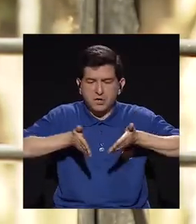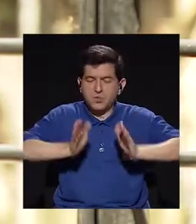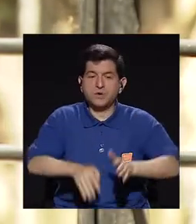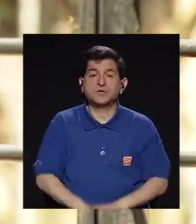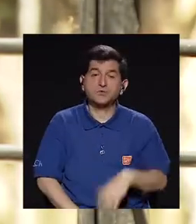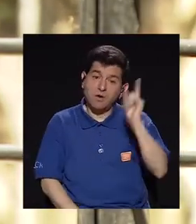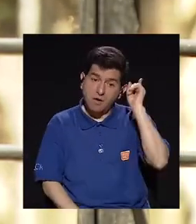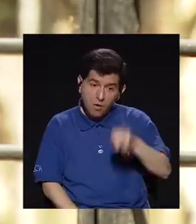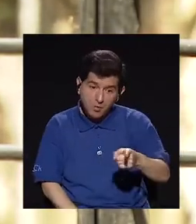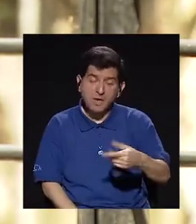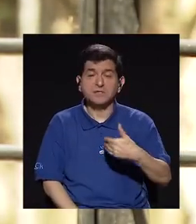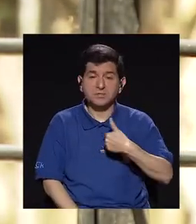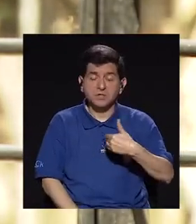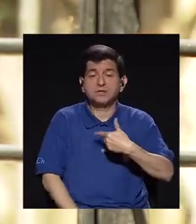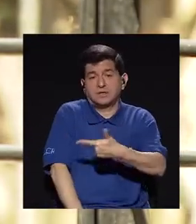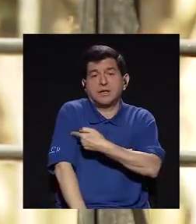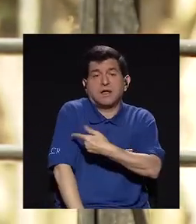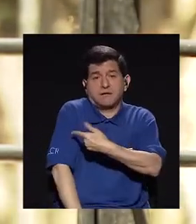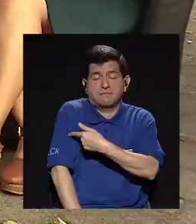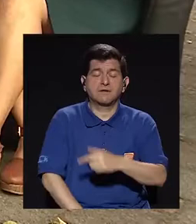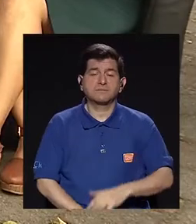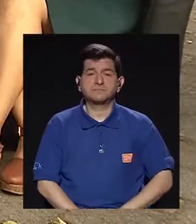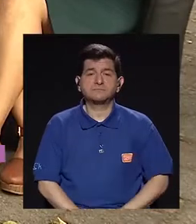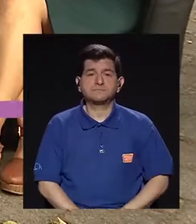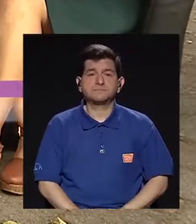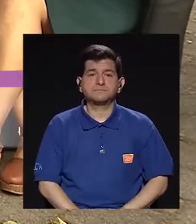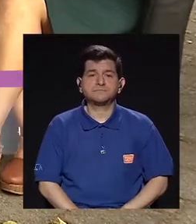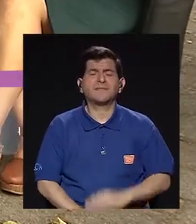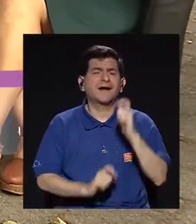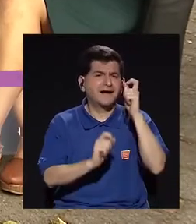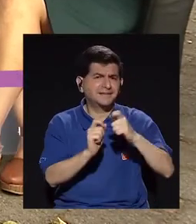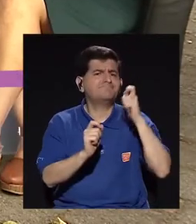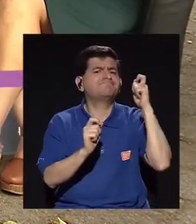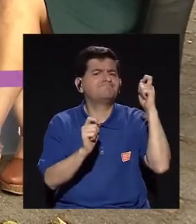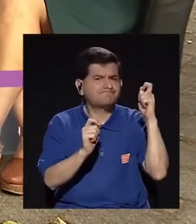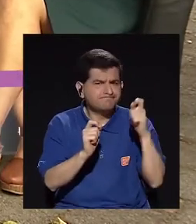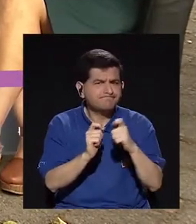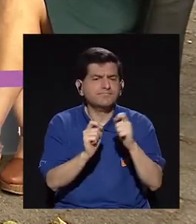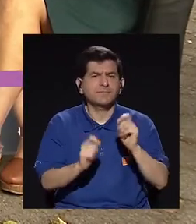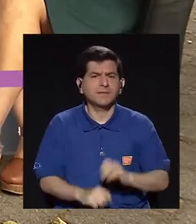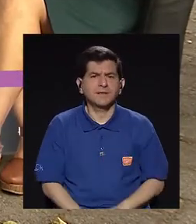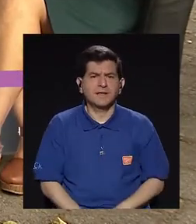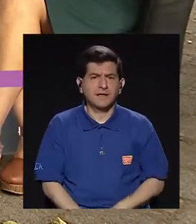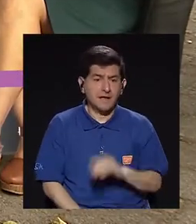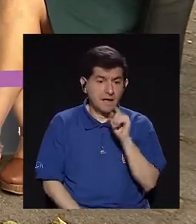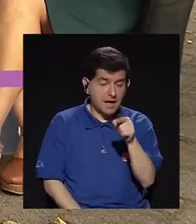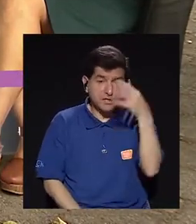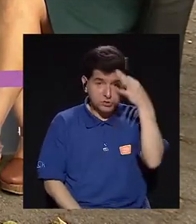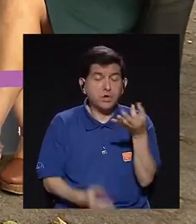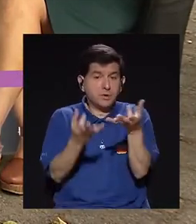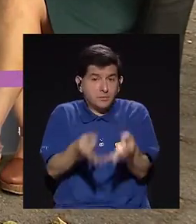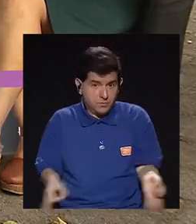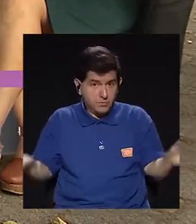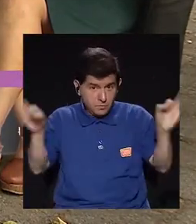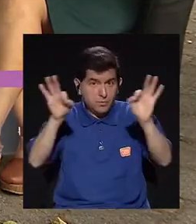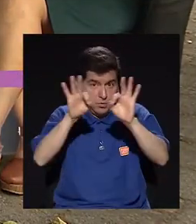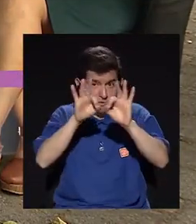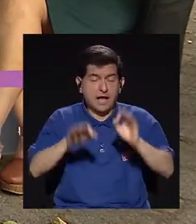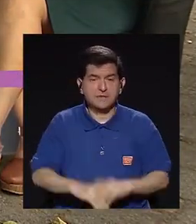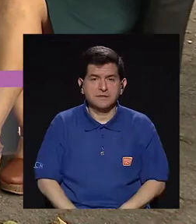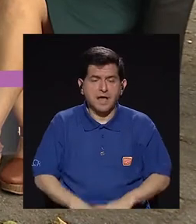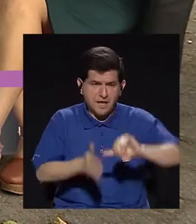Como es una obligación, tienen que vacunarse. Sí, justamente Eso yo creo que es muy